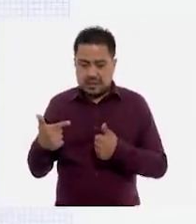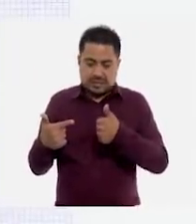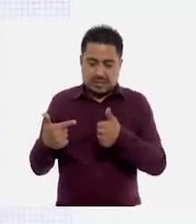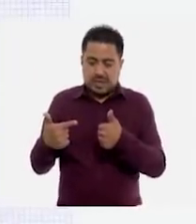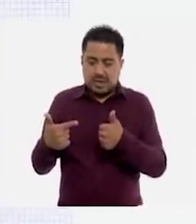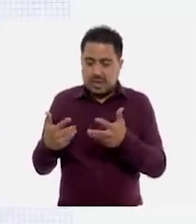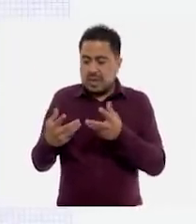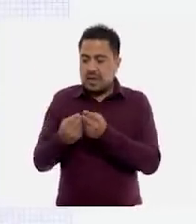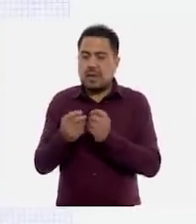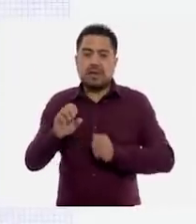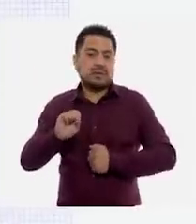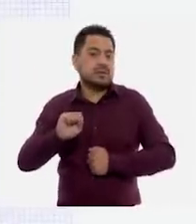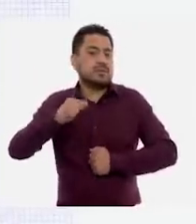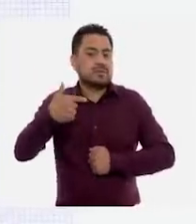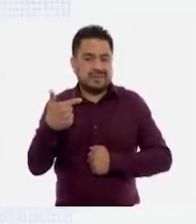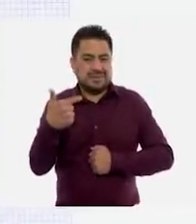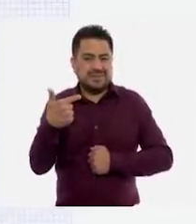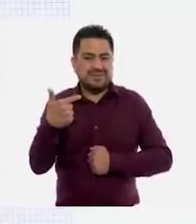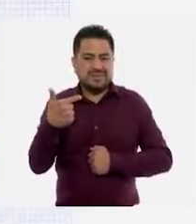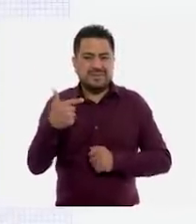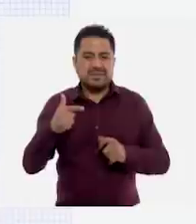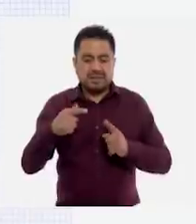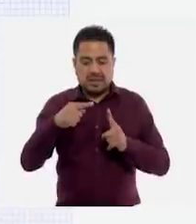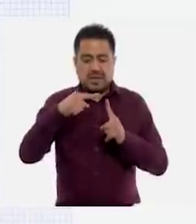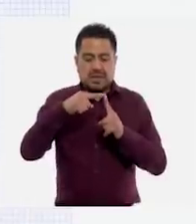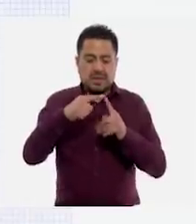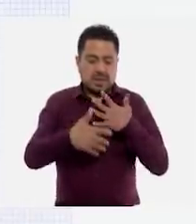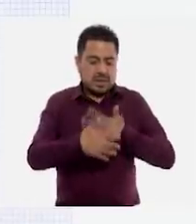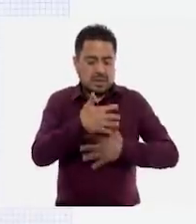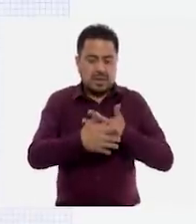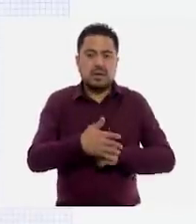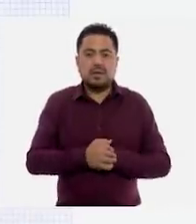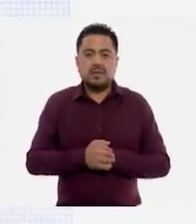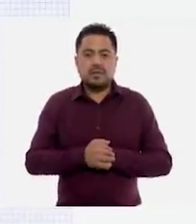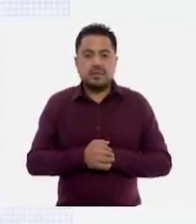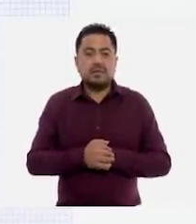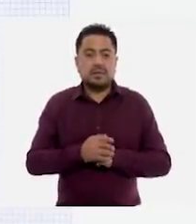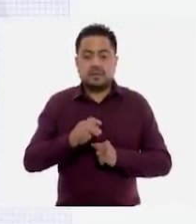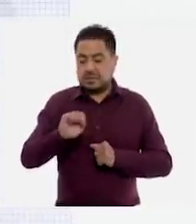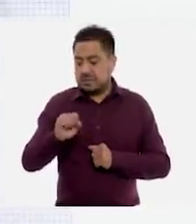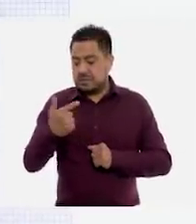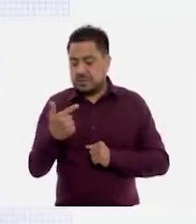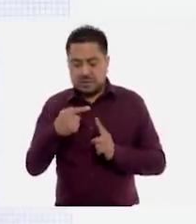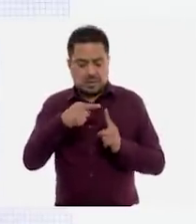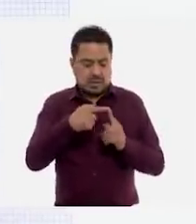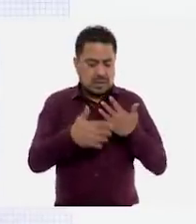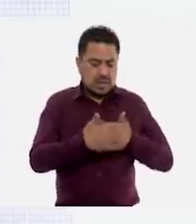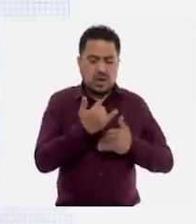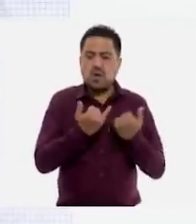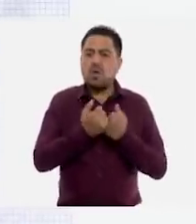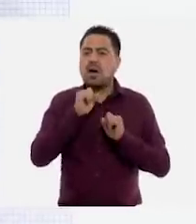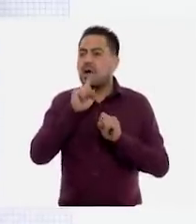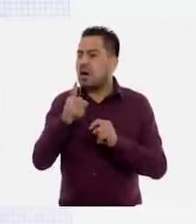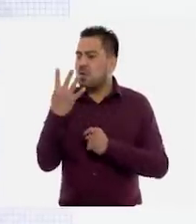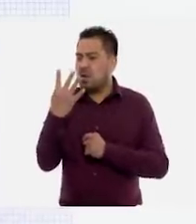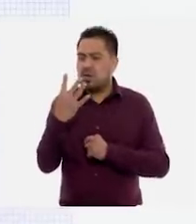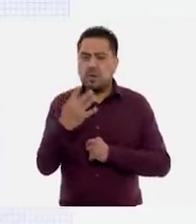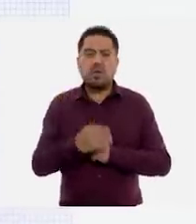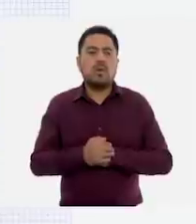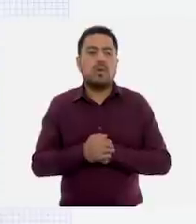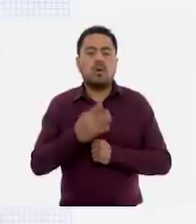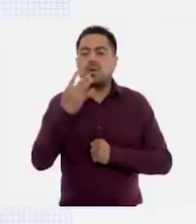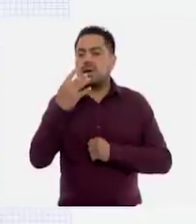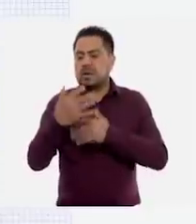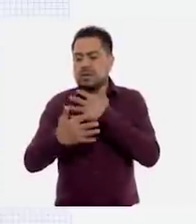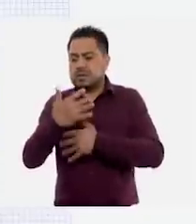ahora tenemos 67 entre 15. 67 entre 15 es igual a 4 y 15